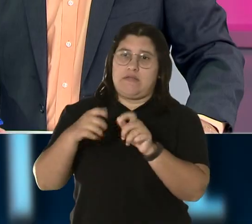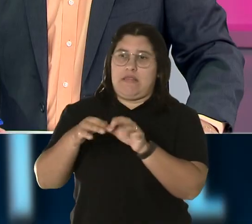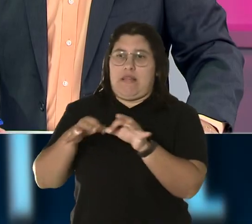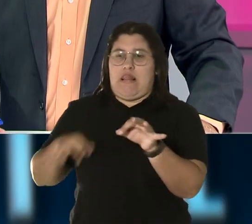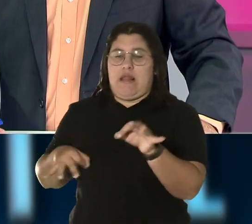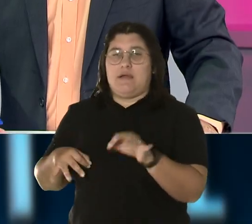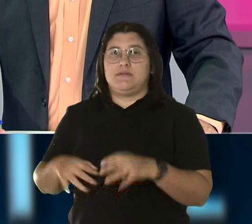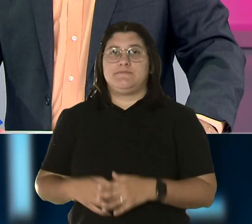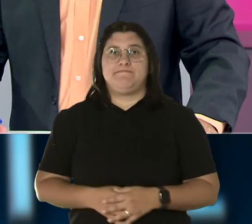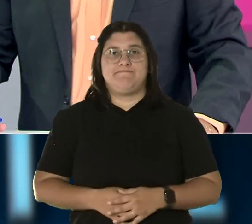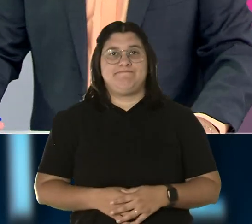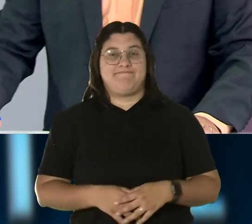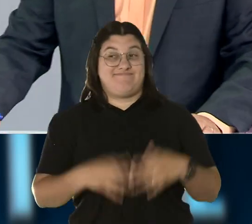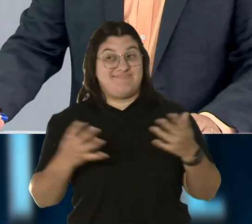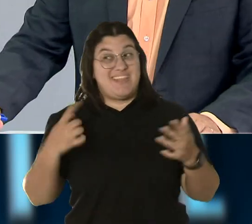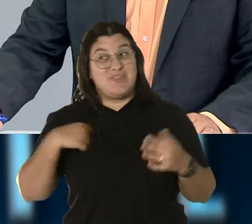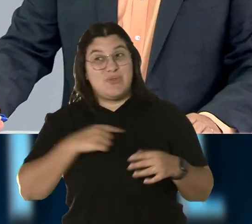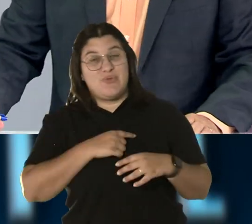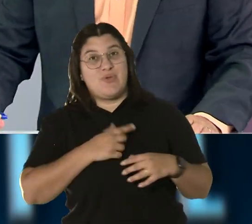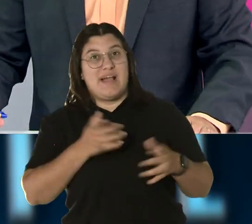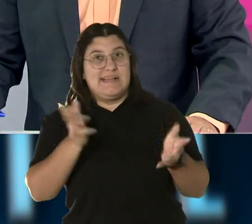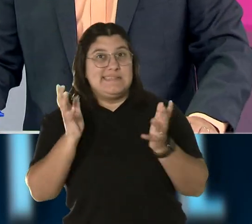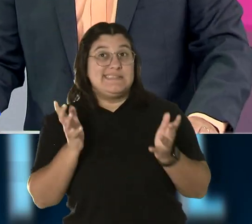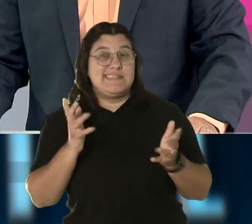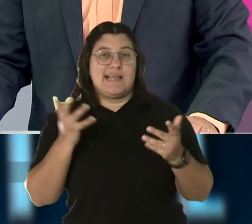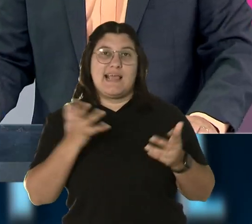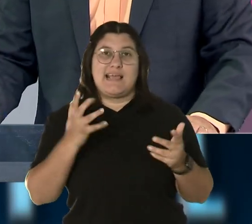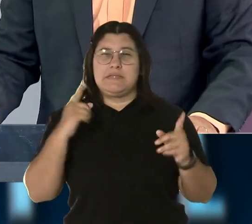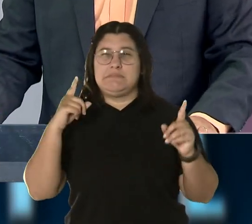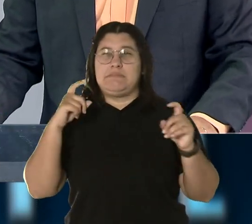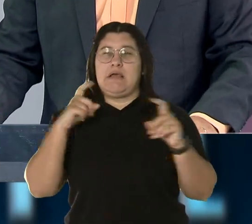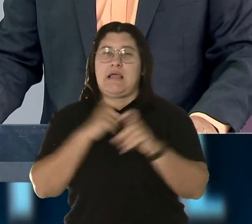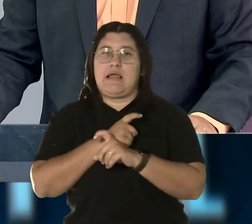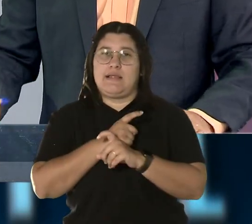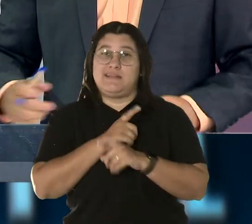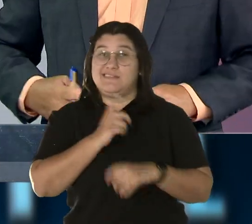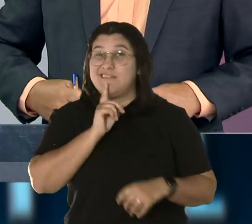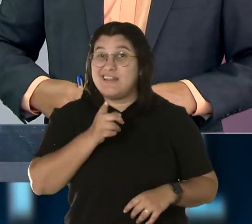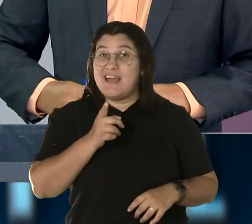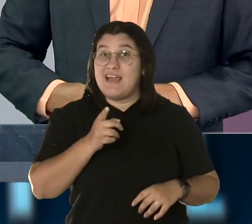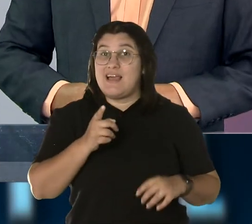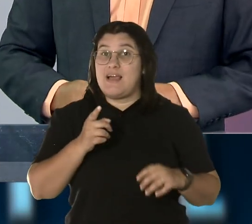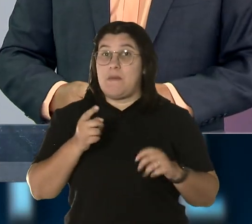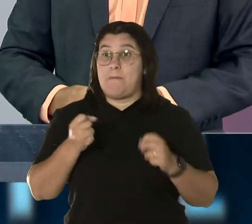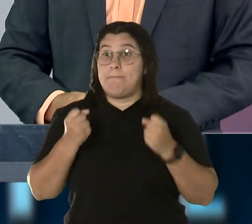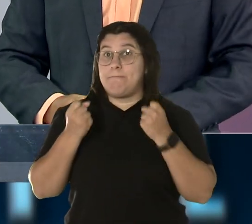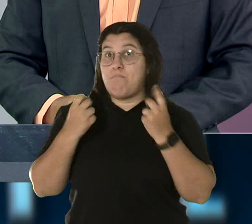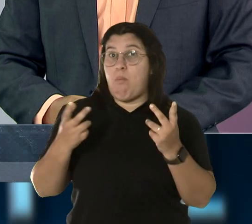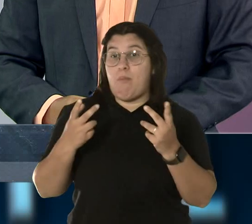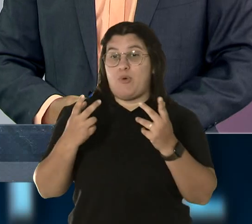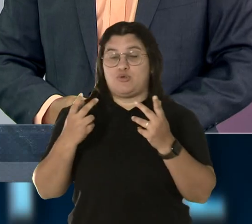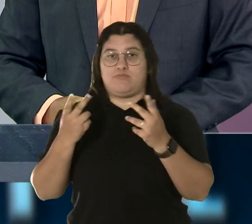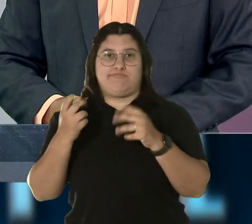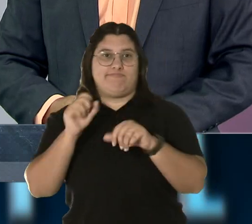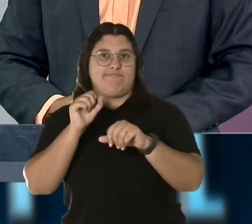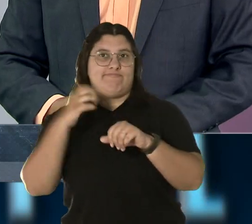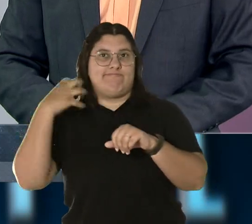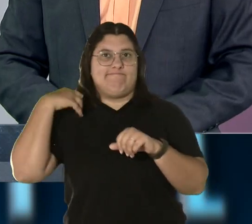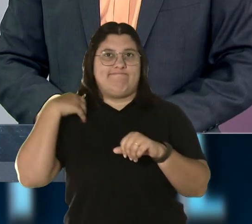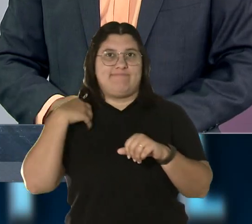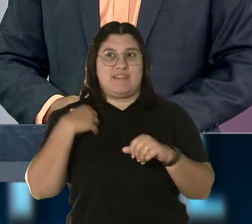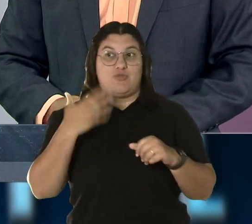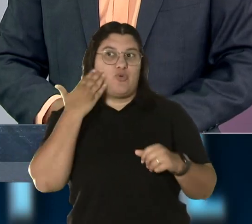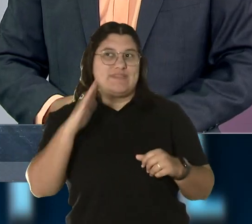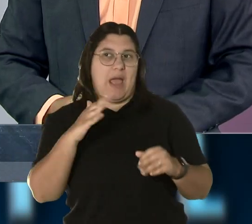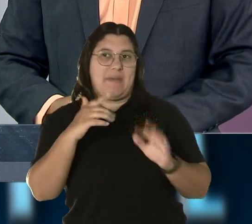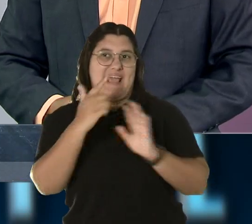del reclutamiento, como hemos conversado, es complicada y la realidad es que muchos patronos no están con esas bases mínimas de la ley porque tienen que